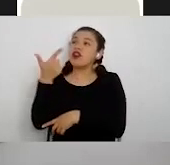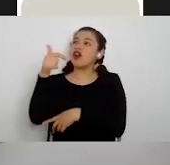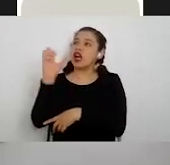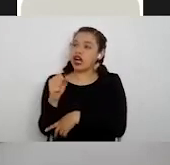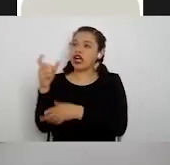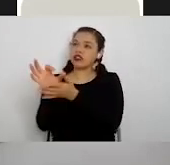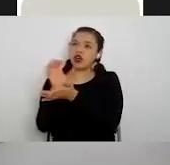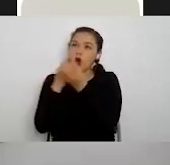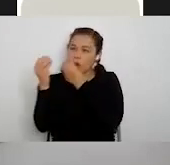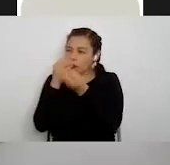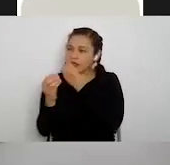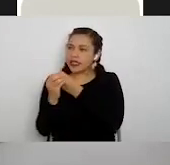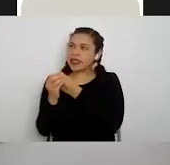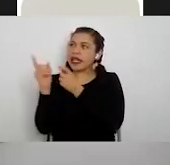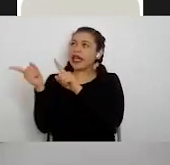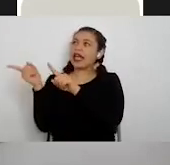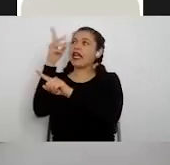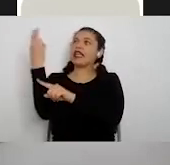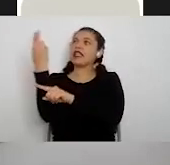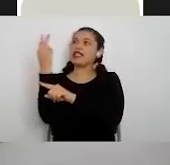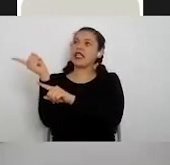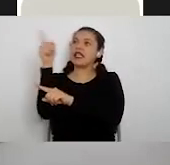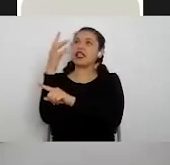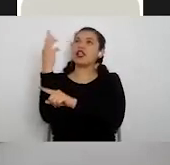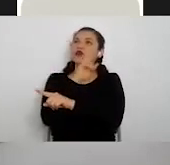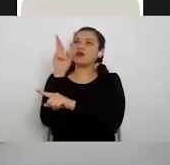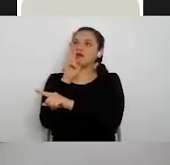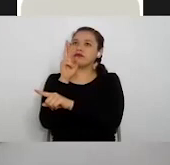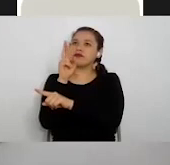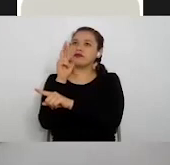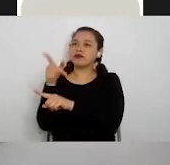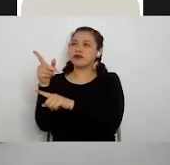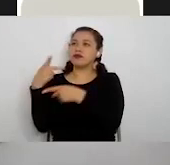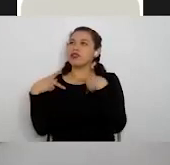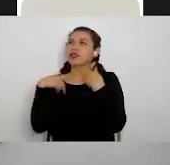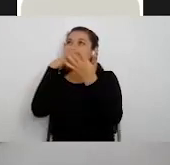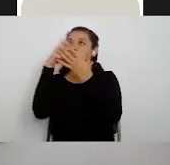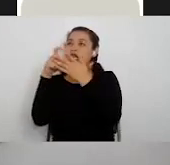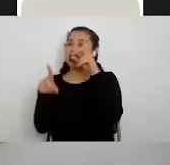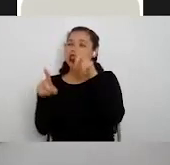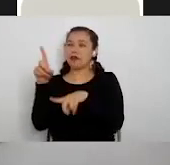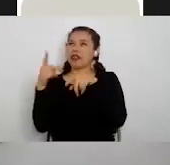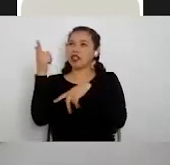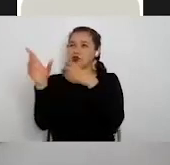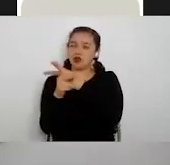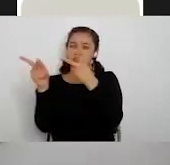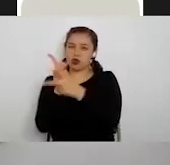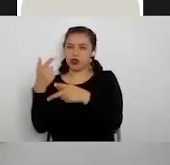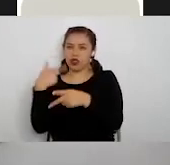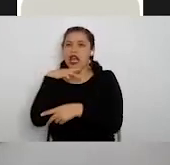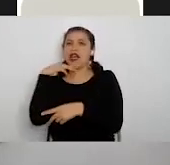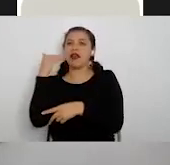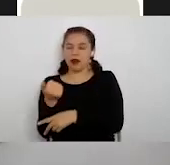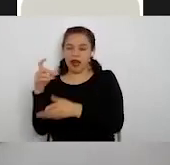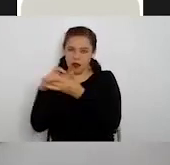granos de Rusia y Ucrania. Entonces, lo que quiero que entendamos, además de todo lo que dije al